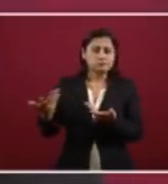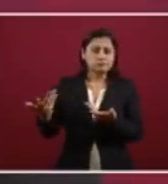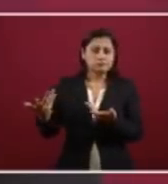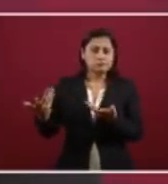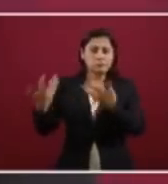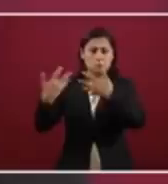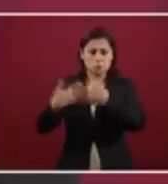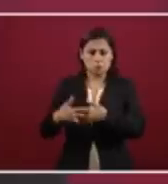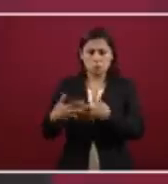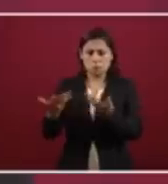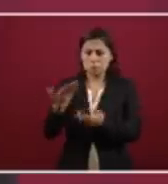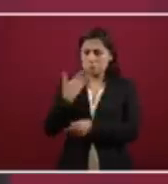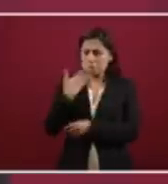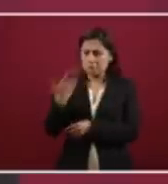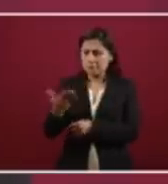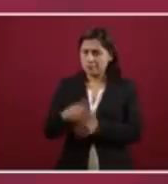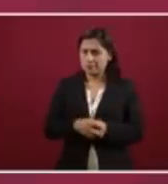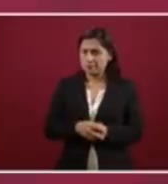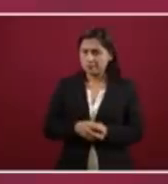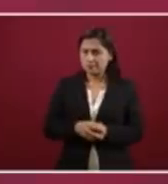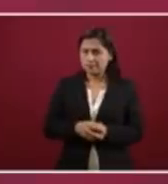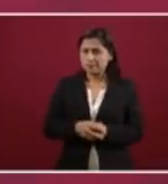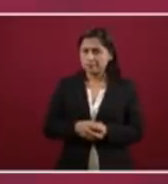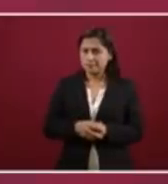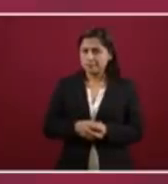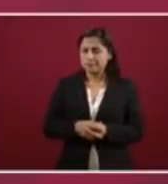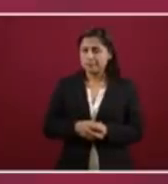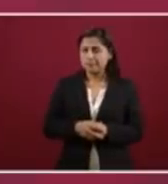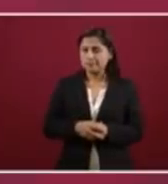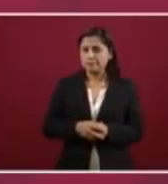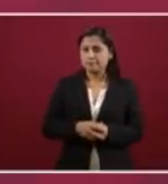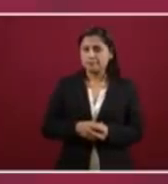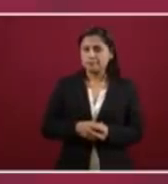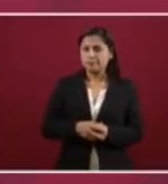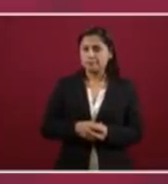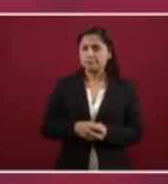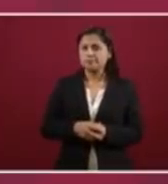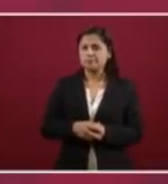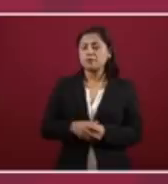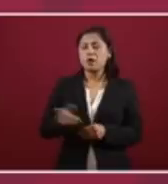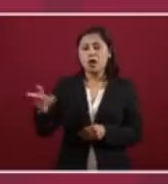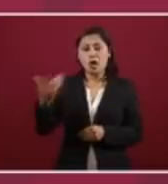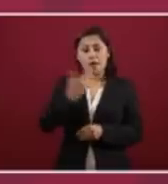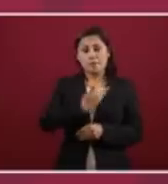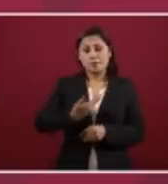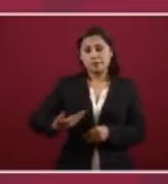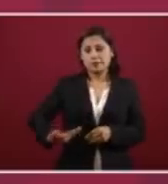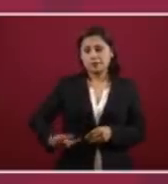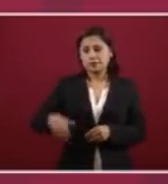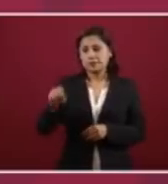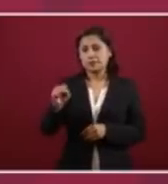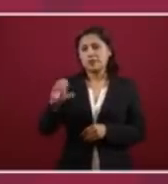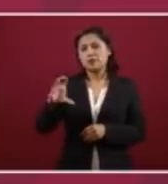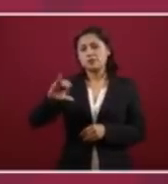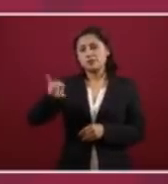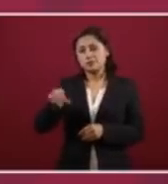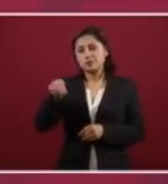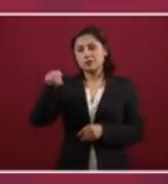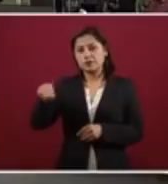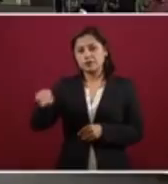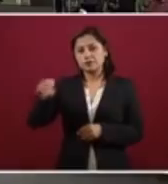especial con el presidente de la Suprema Corte de Justicia y con el fiscal